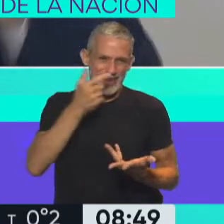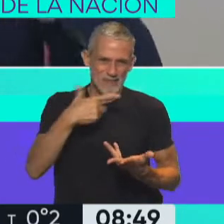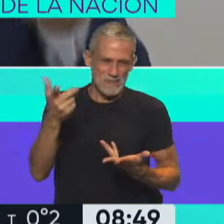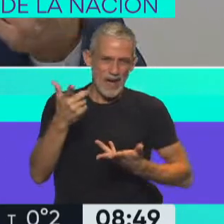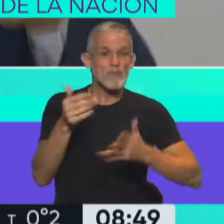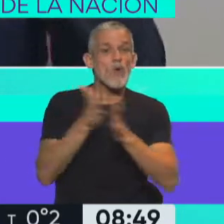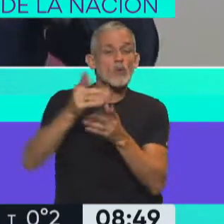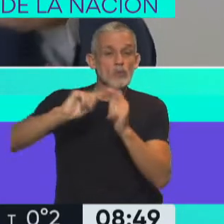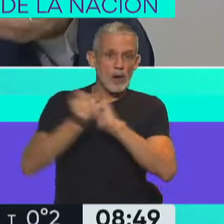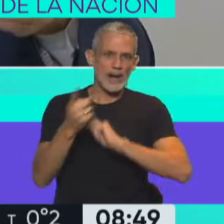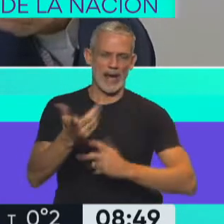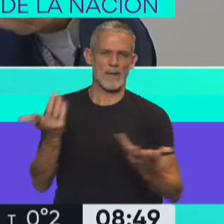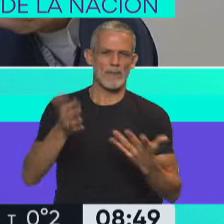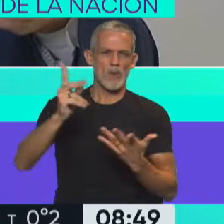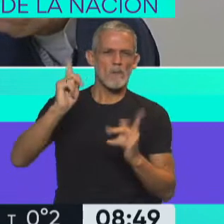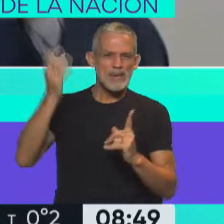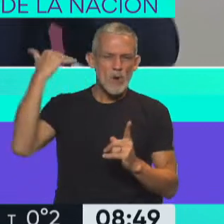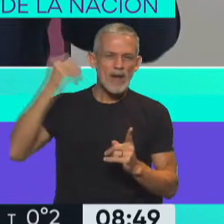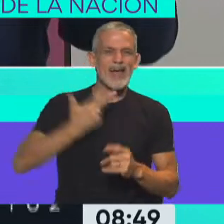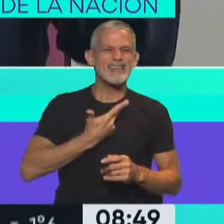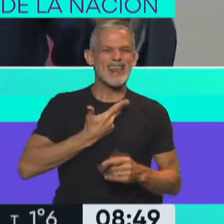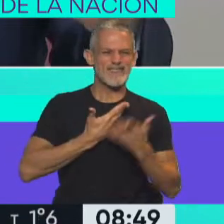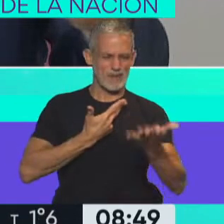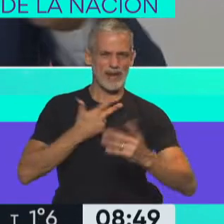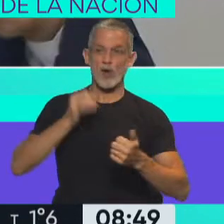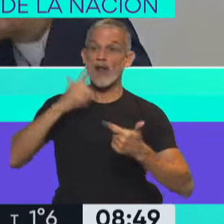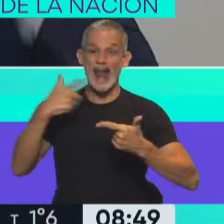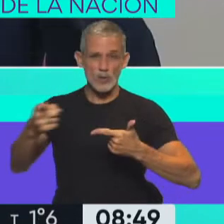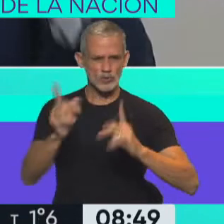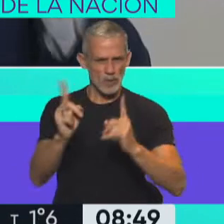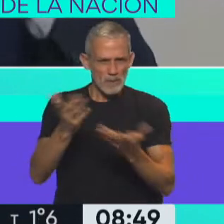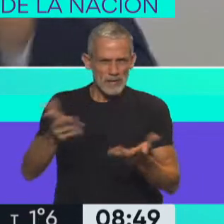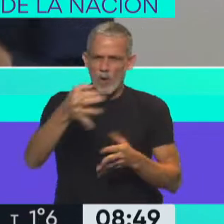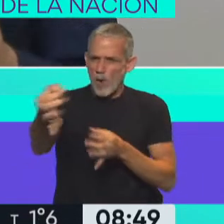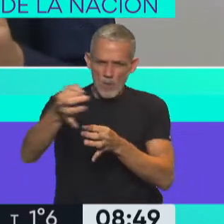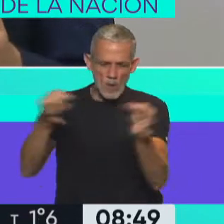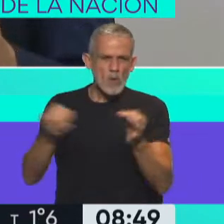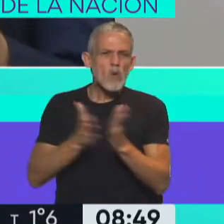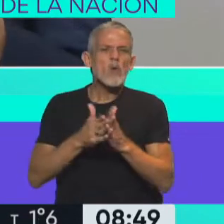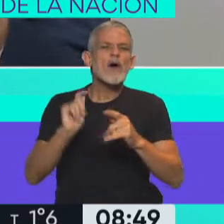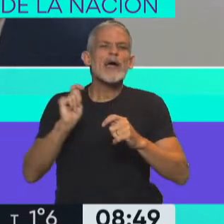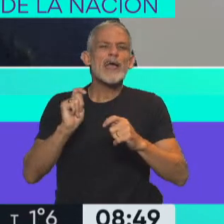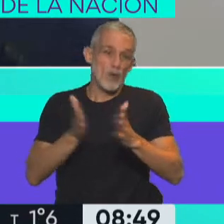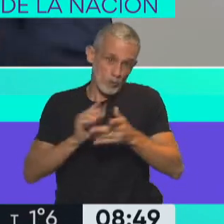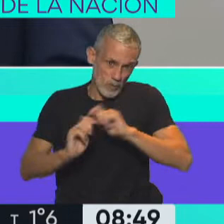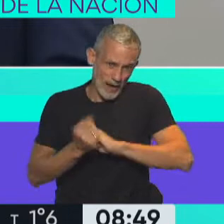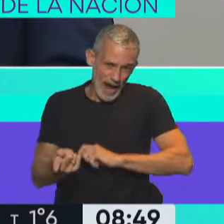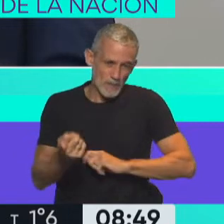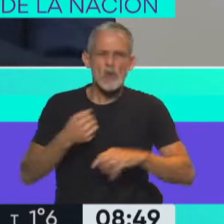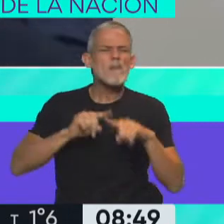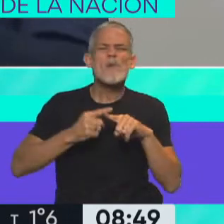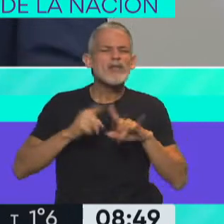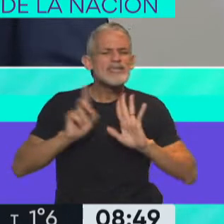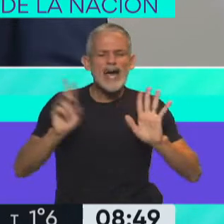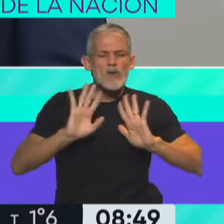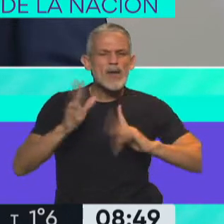Cambio, ¿no? Lo mismo pasa en 3 de febrero, ¿no? Lo mismo pasa en Lanús, que son localidades gobernadas por Juntos por el Cambio. Acá no hay una cuestión política,